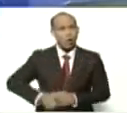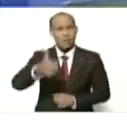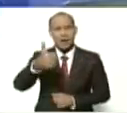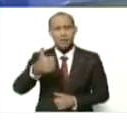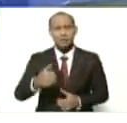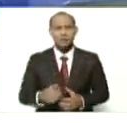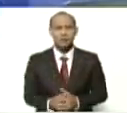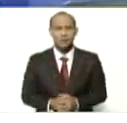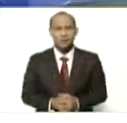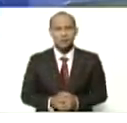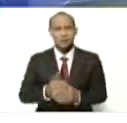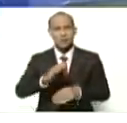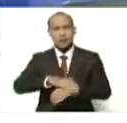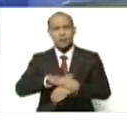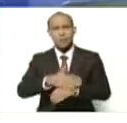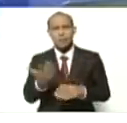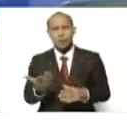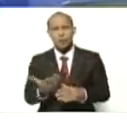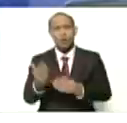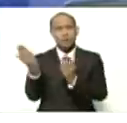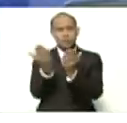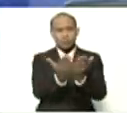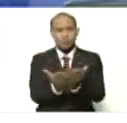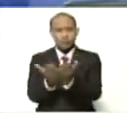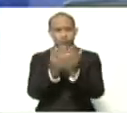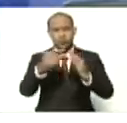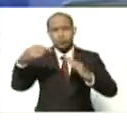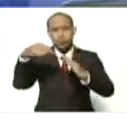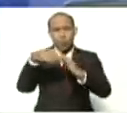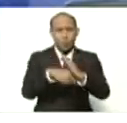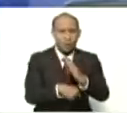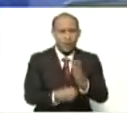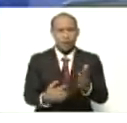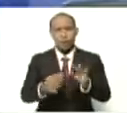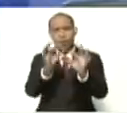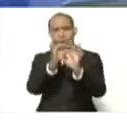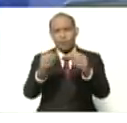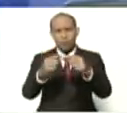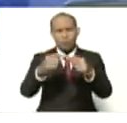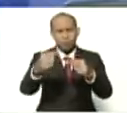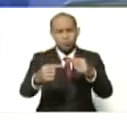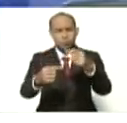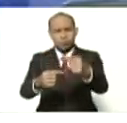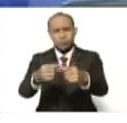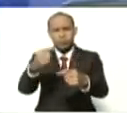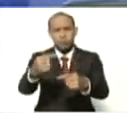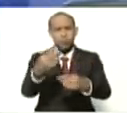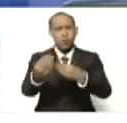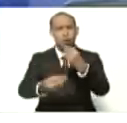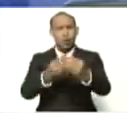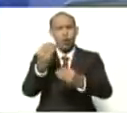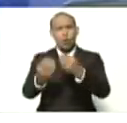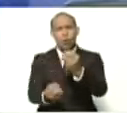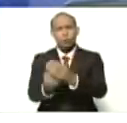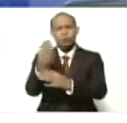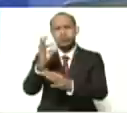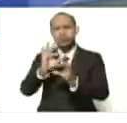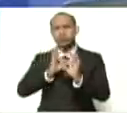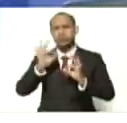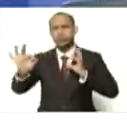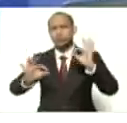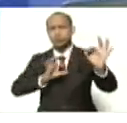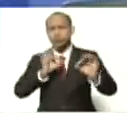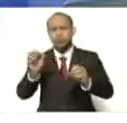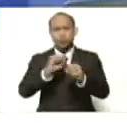porque a todos hay que hacerle el estudio la secuenciación molecular para saber si es variante